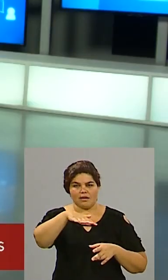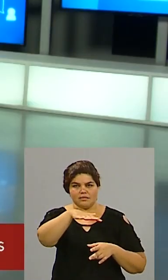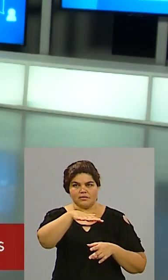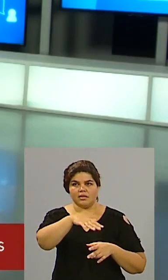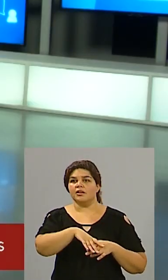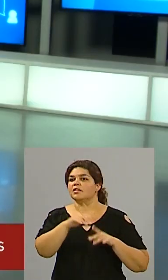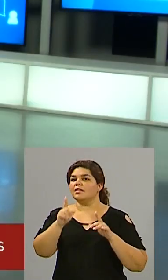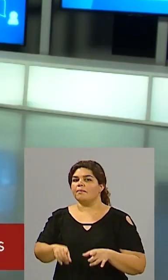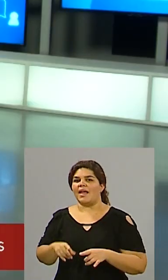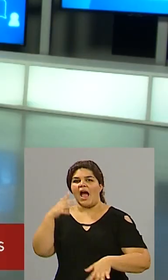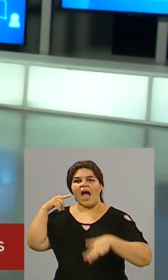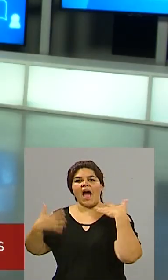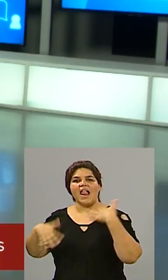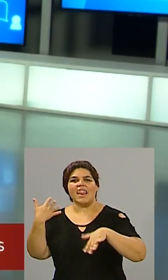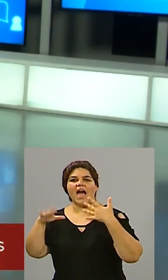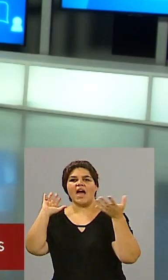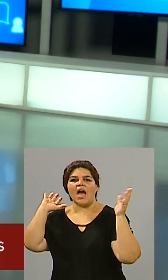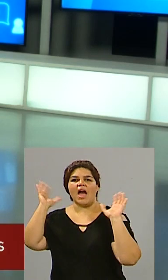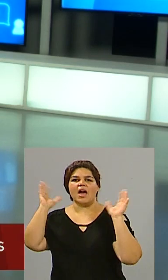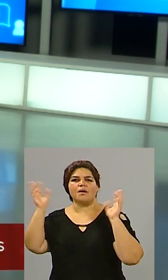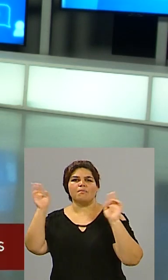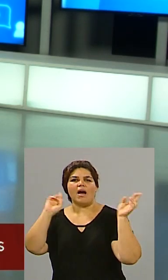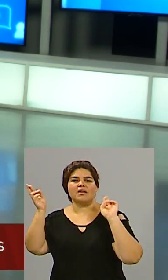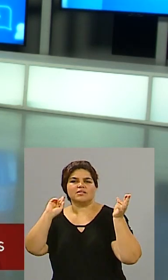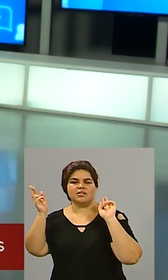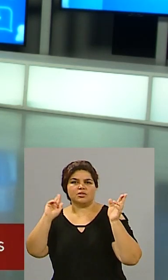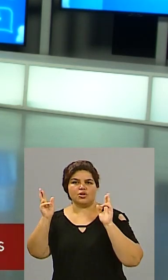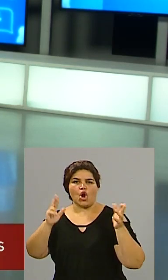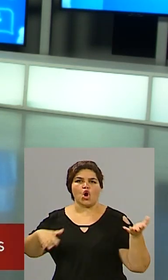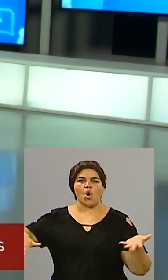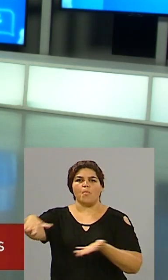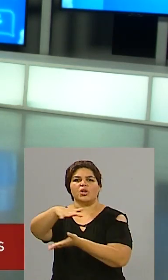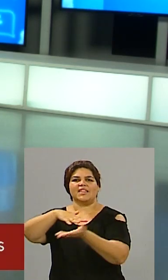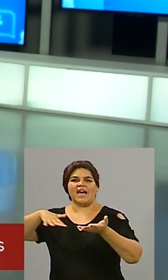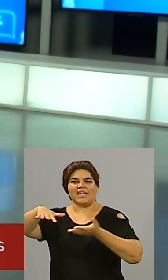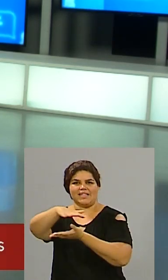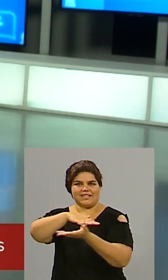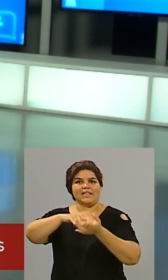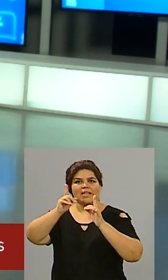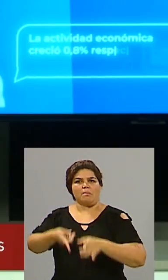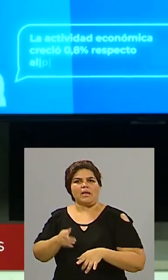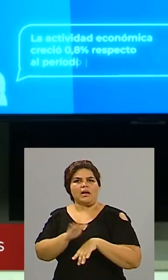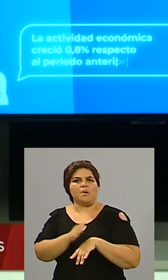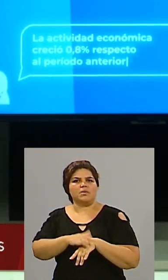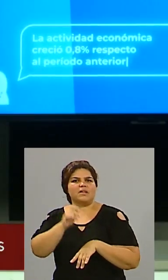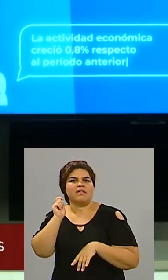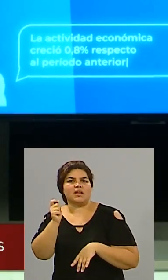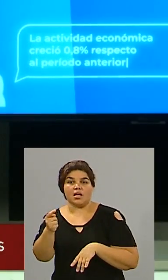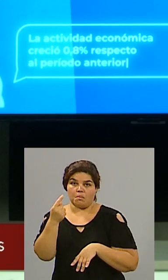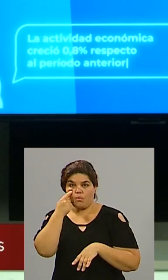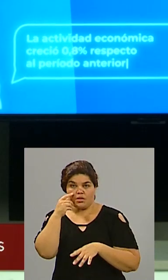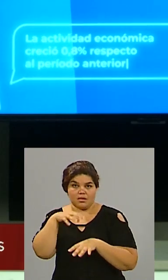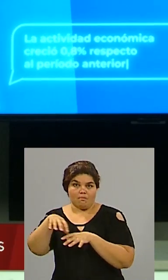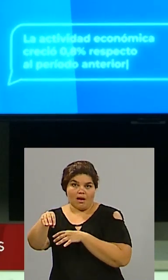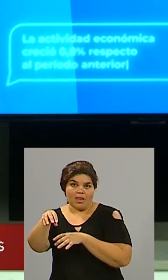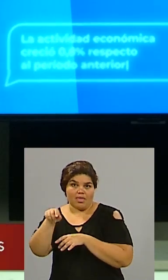alarma comunitaria, que también es parte, bueno, de la tarea que hay municipios que muy comprometidos, sí. Ciudad, la verdad que es un ejemplo en eso, en su programa Ojos en Alerta, en cómo